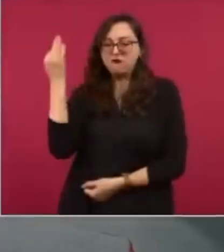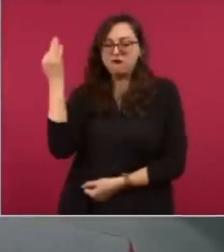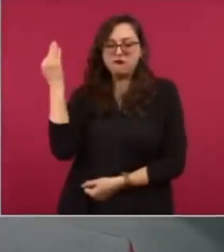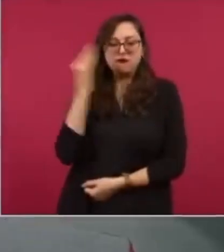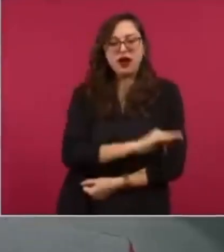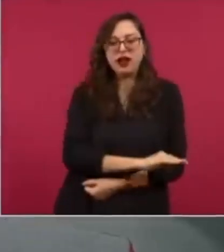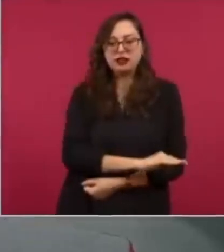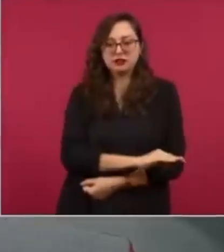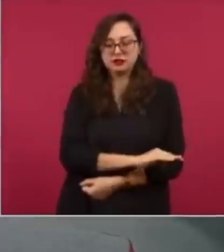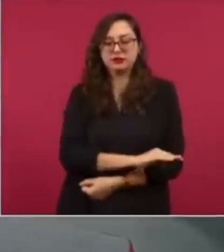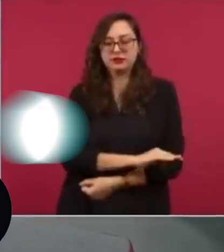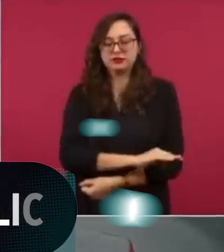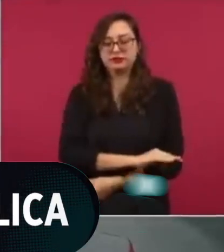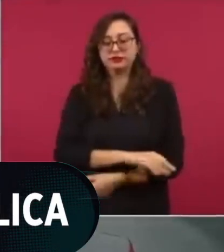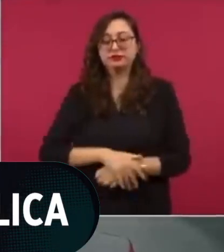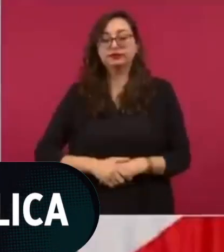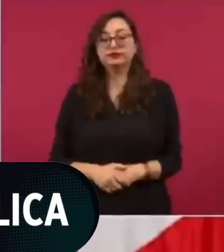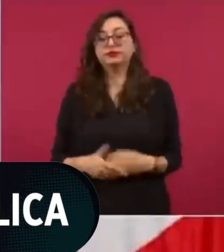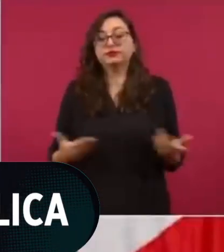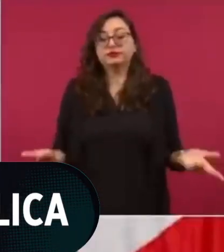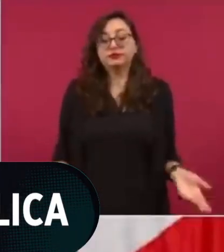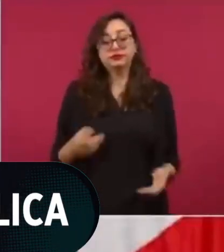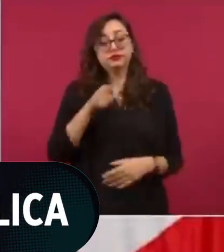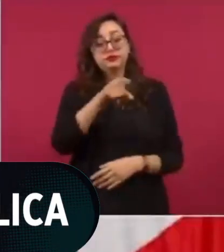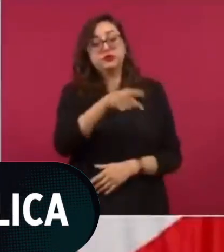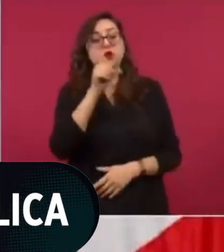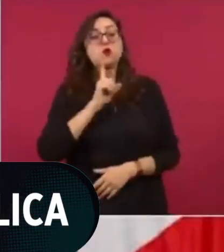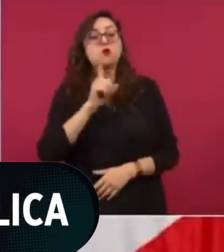En el caso de la señora Xóchitl,